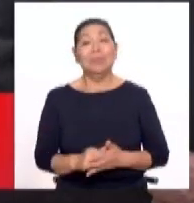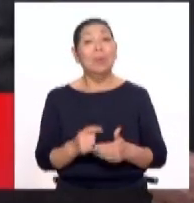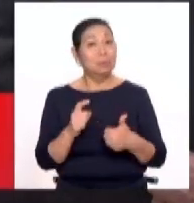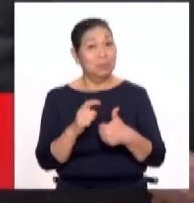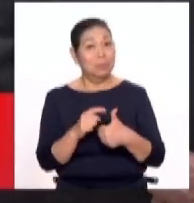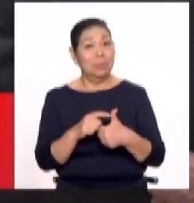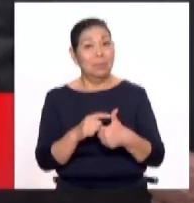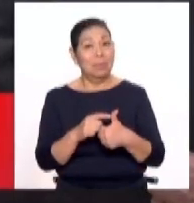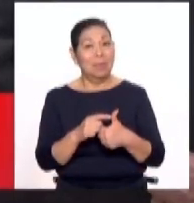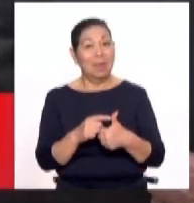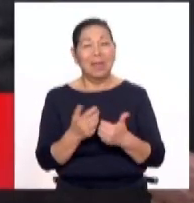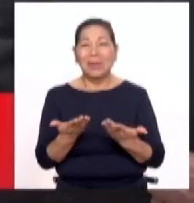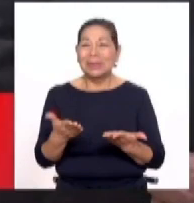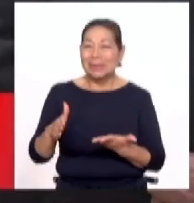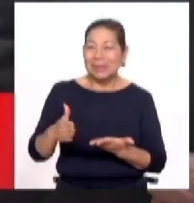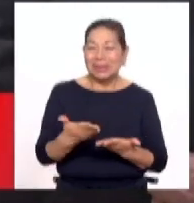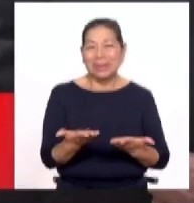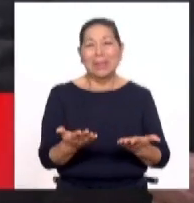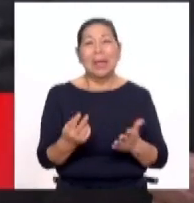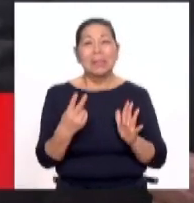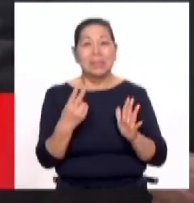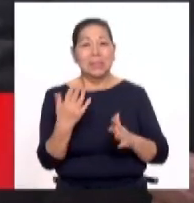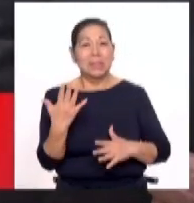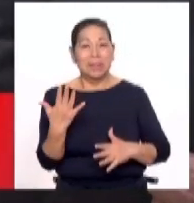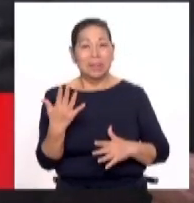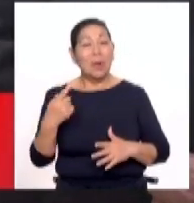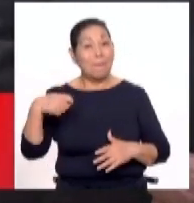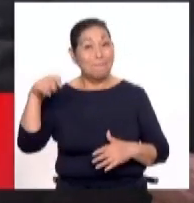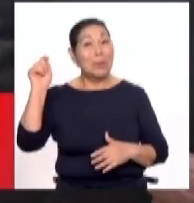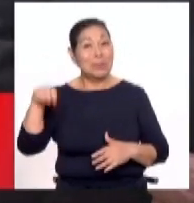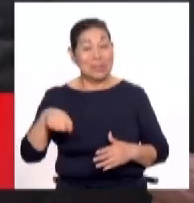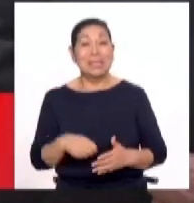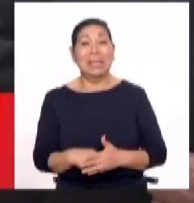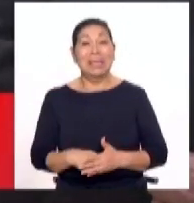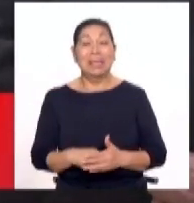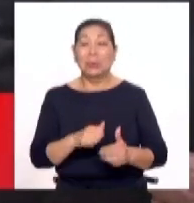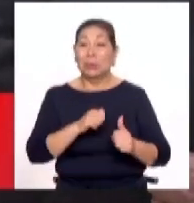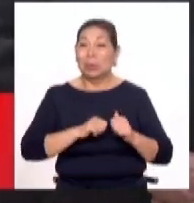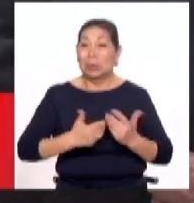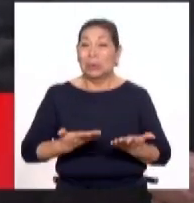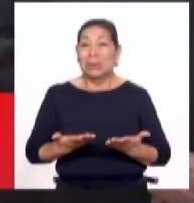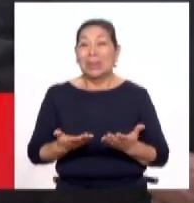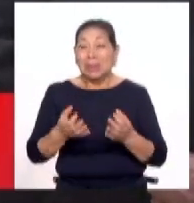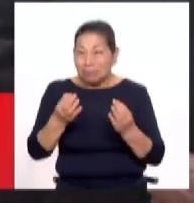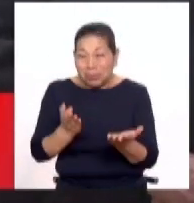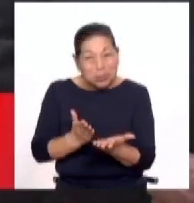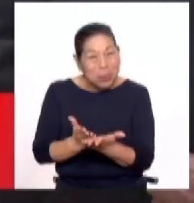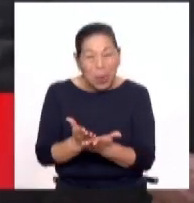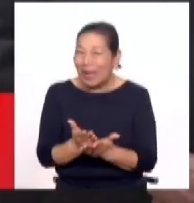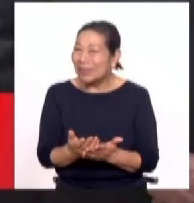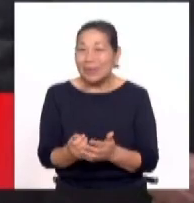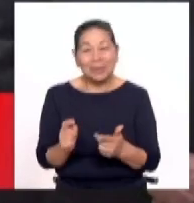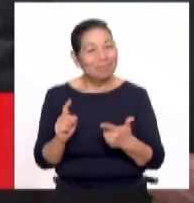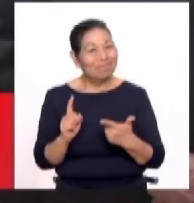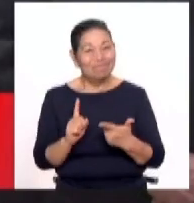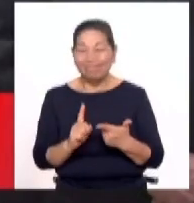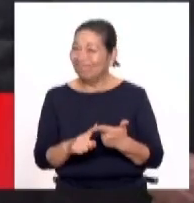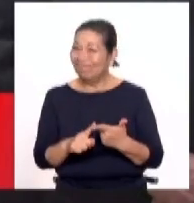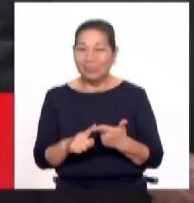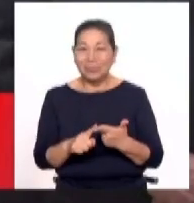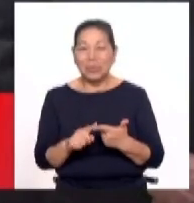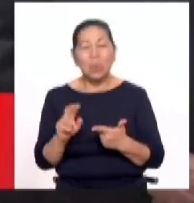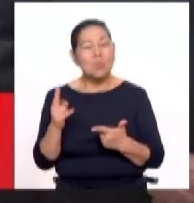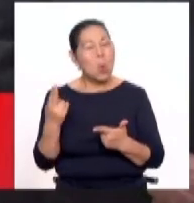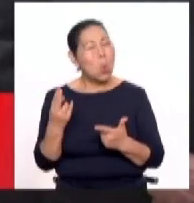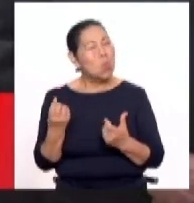es la informalidad, más de 75% afectados por la informalidad, y segundo, la